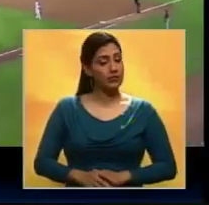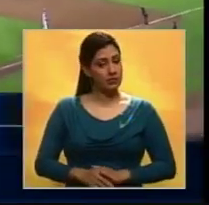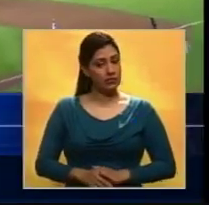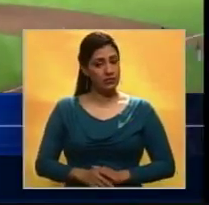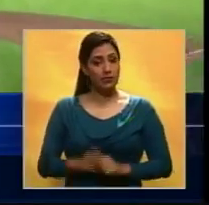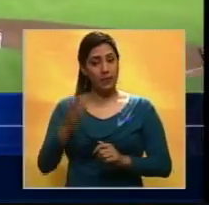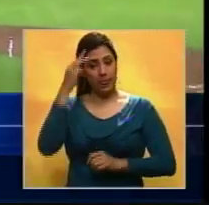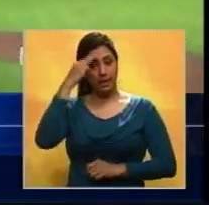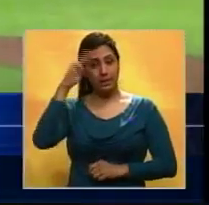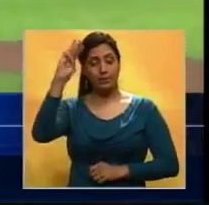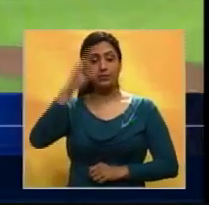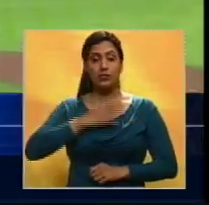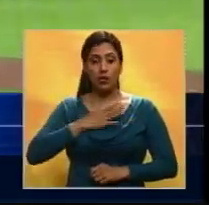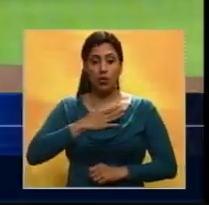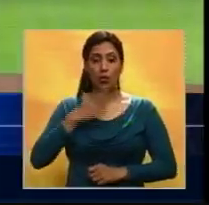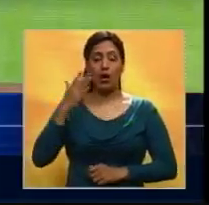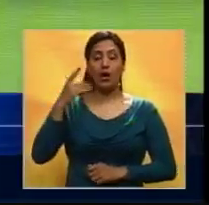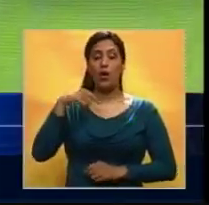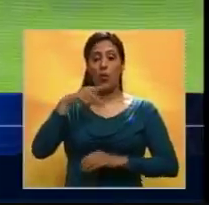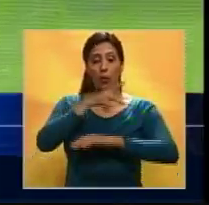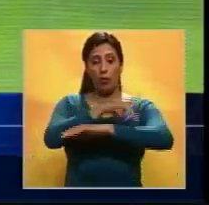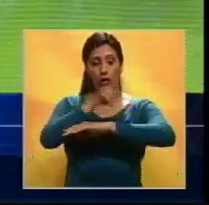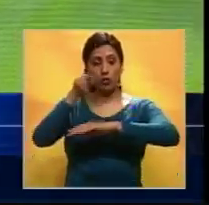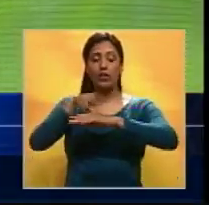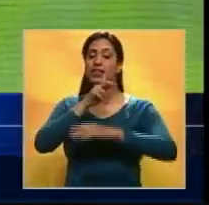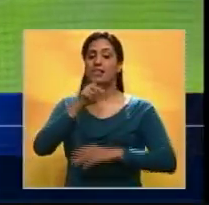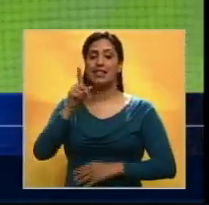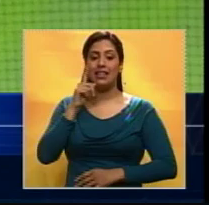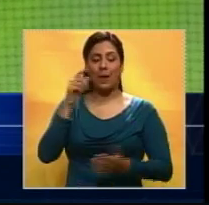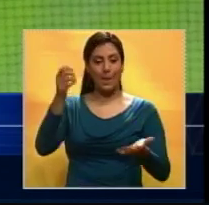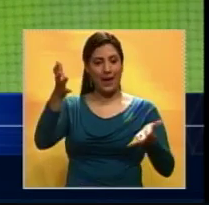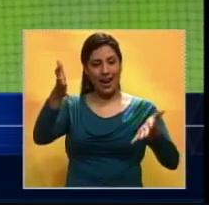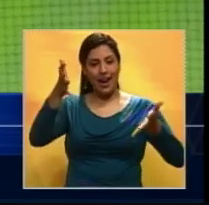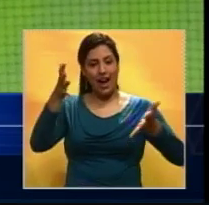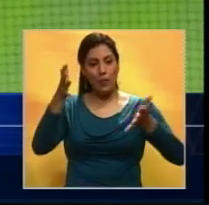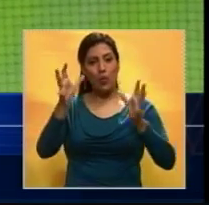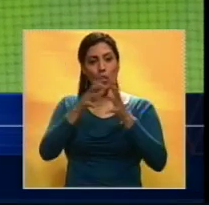En México, Criollos de Caguas de Puerto Rico se tituló campeón de la